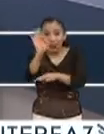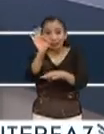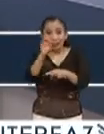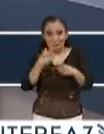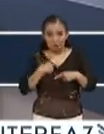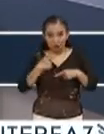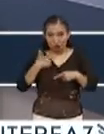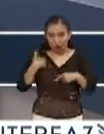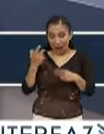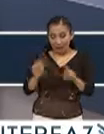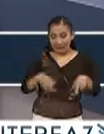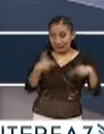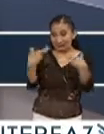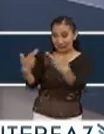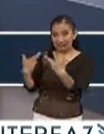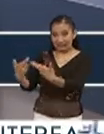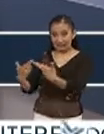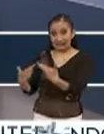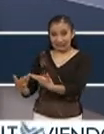posibles